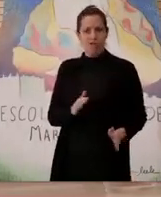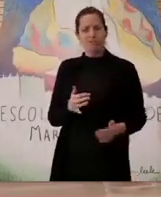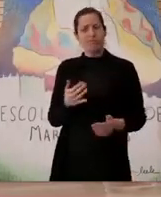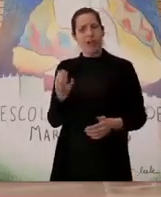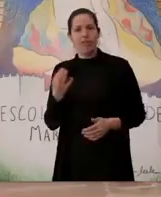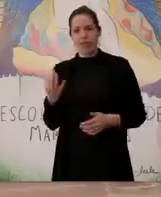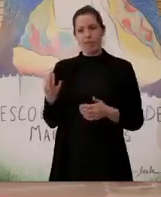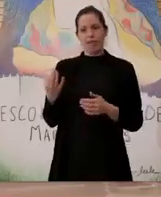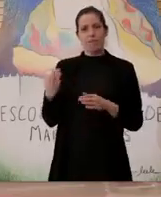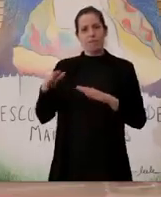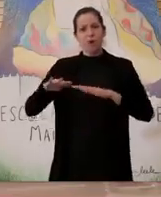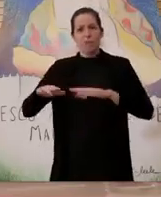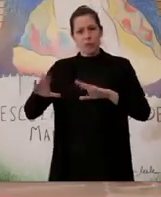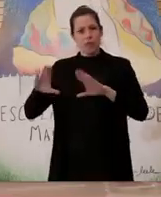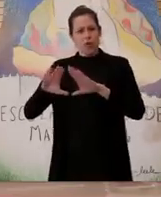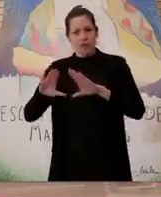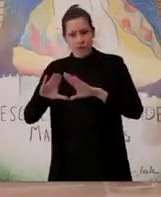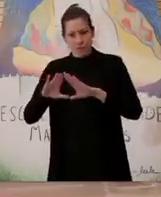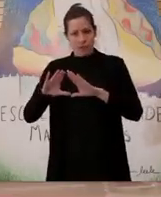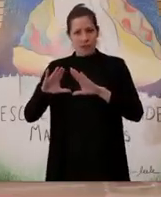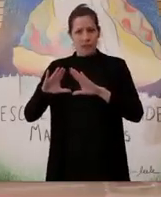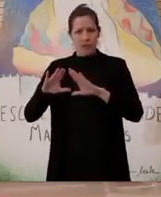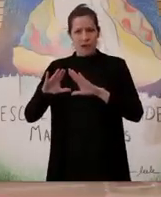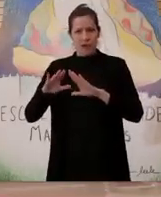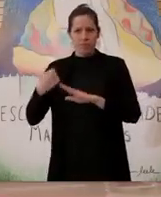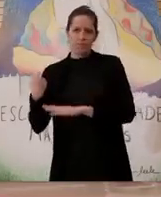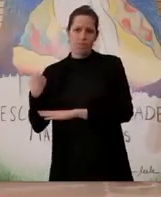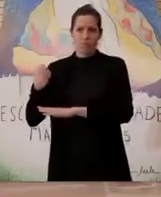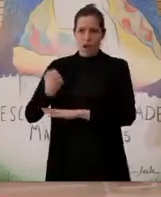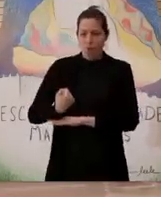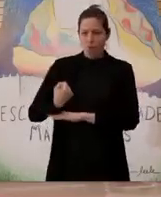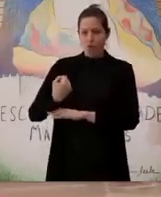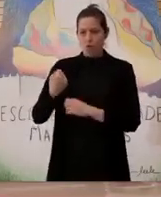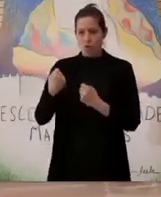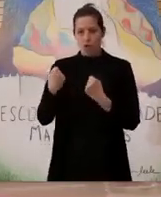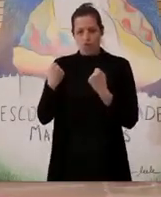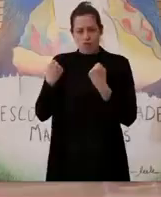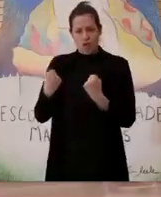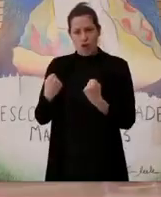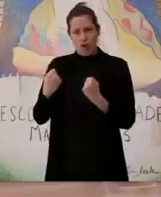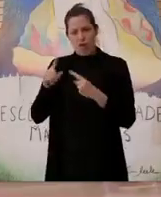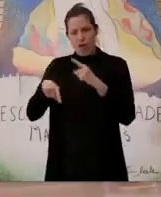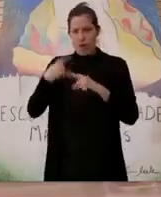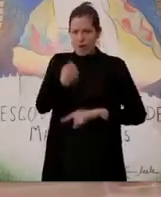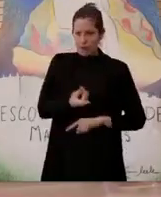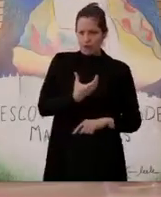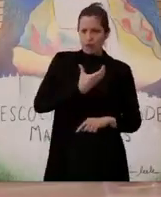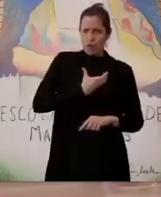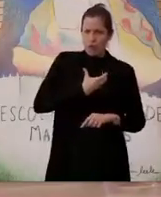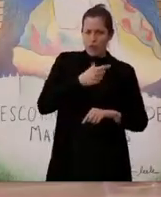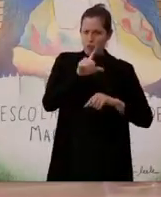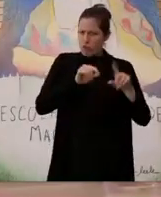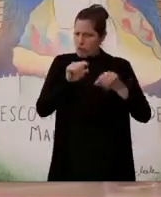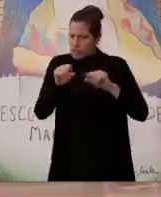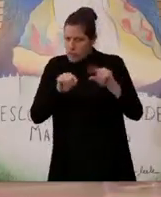con movimiento feminista para eso que te sirva de apoyo y fuerza para luego sentar las bases de que no con sello las decisiones que